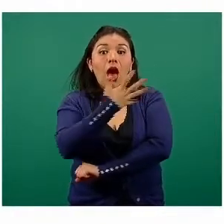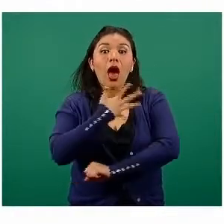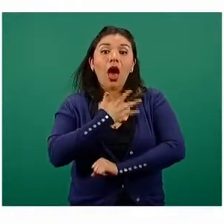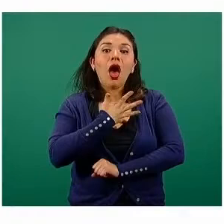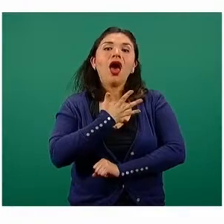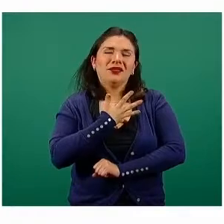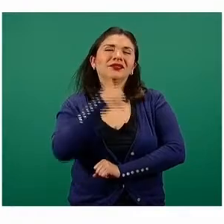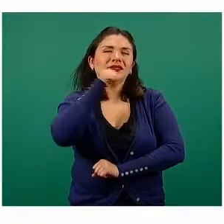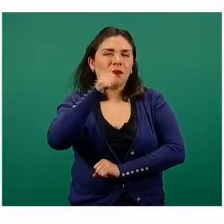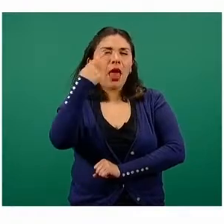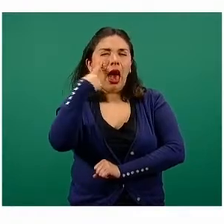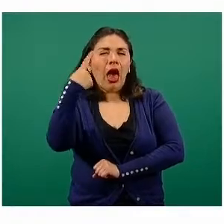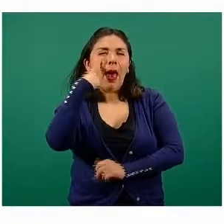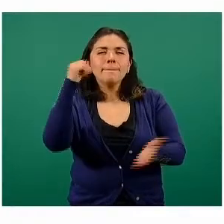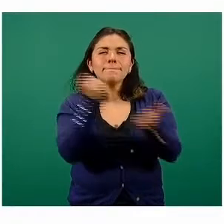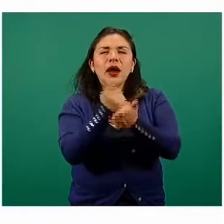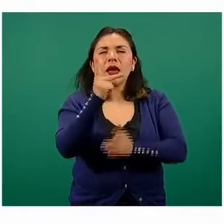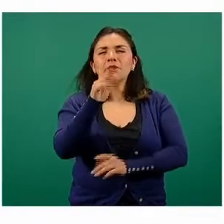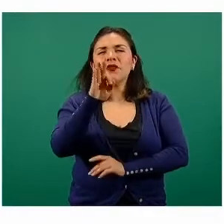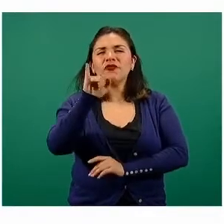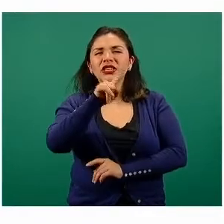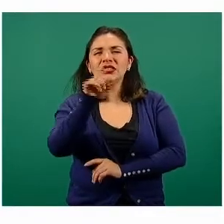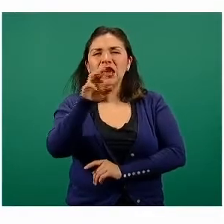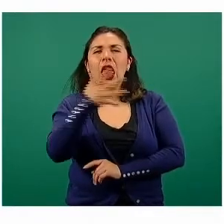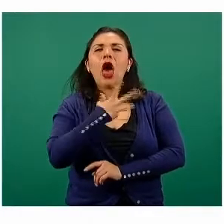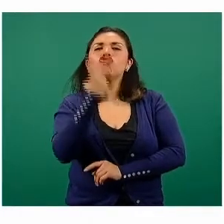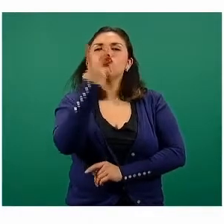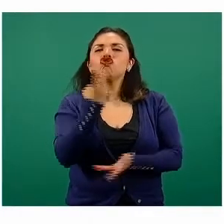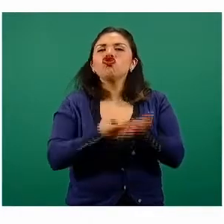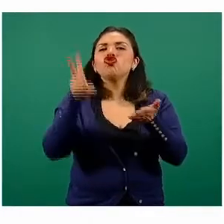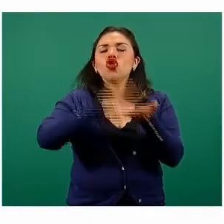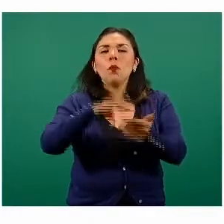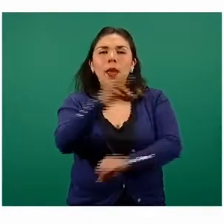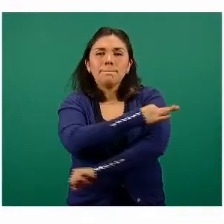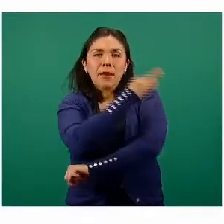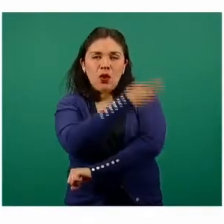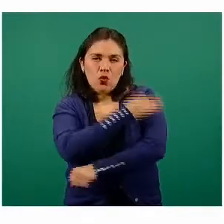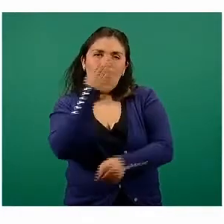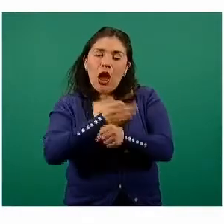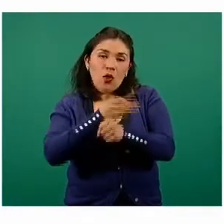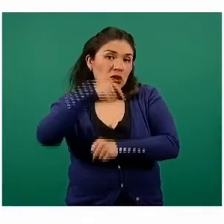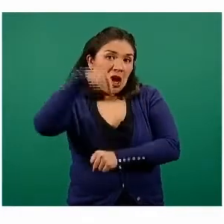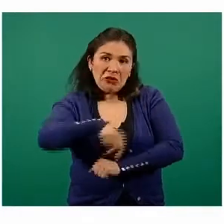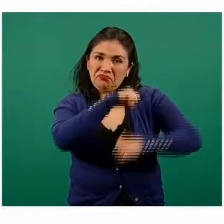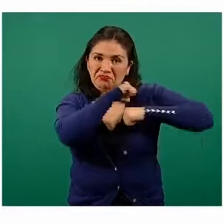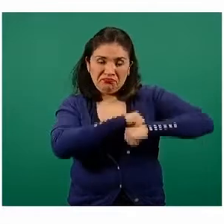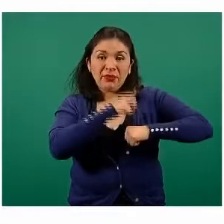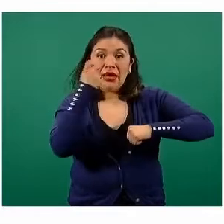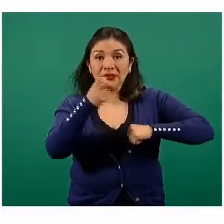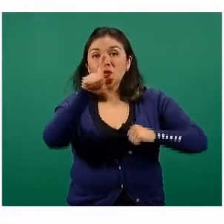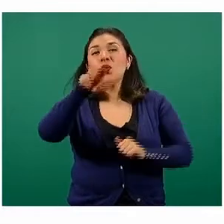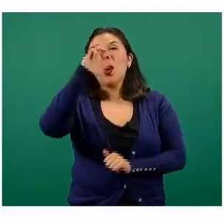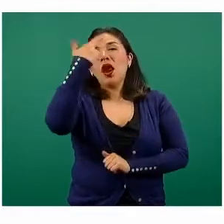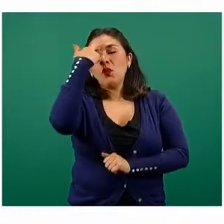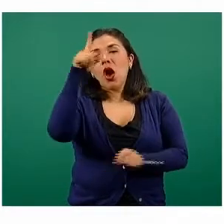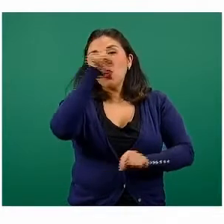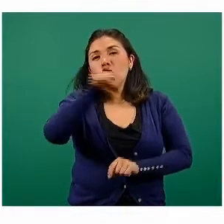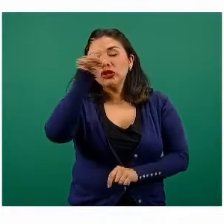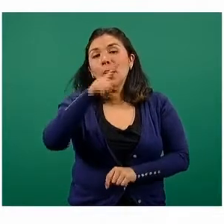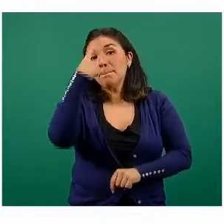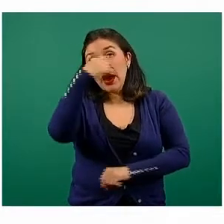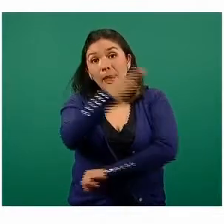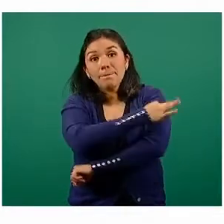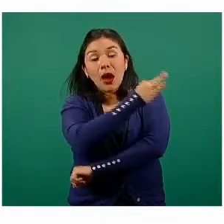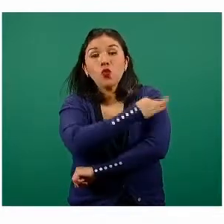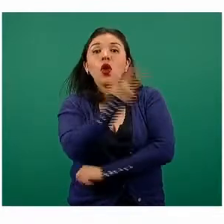2 dosis. La vacuna de Pfizer-BioNTech es la que en este momento se utiliza en México y el esquema recomendado de esta